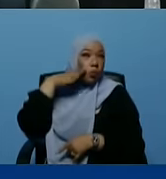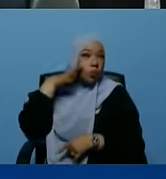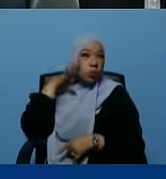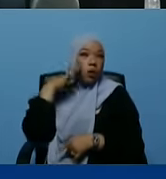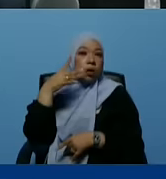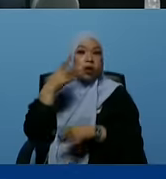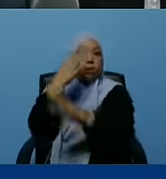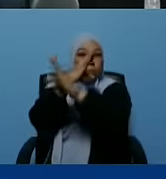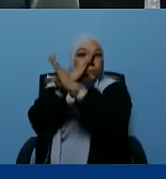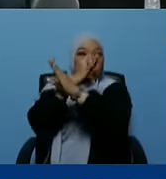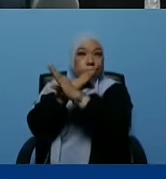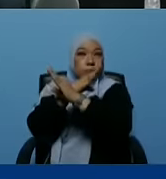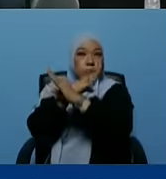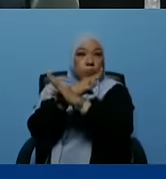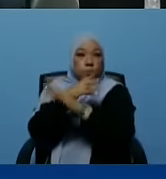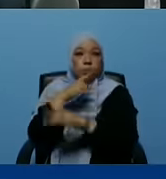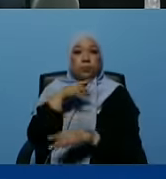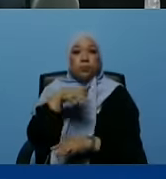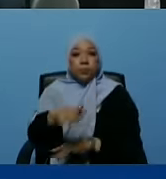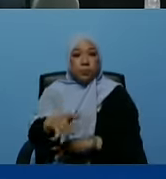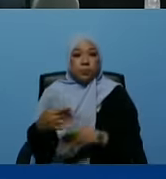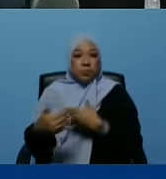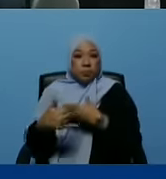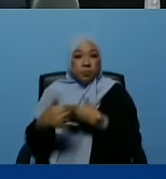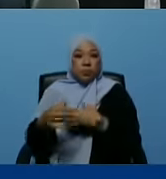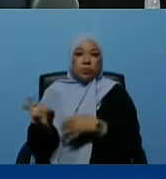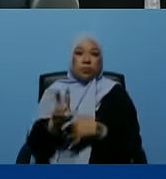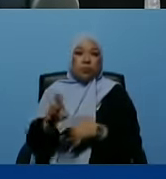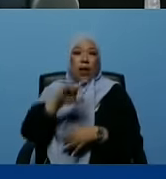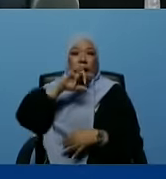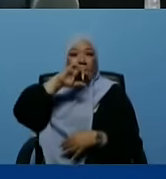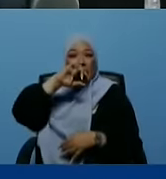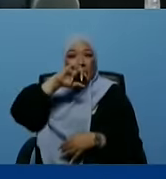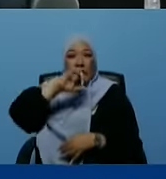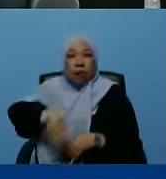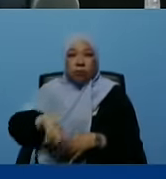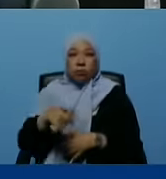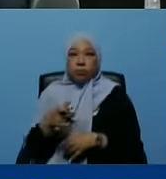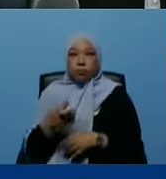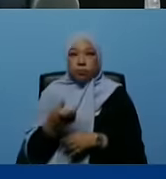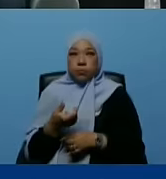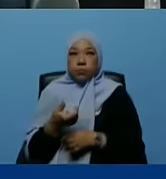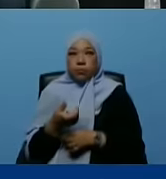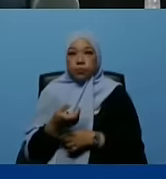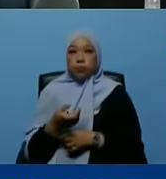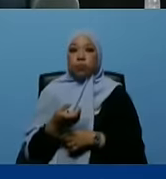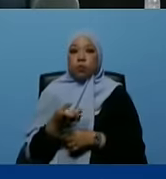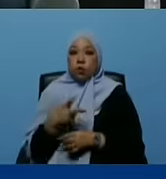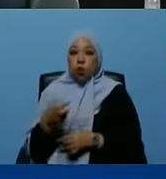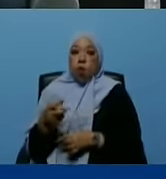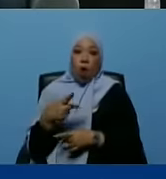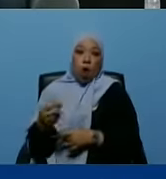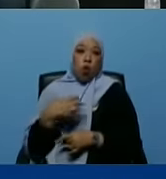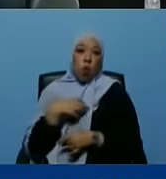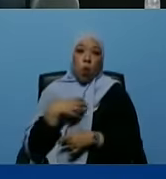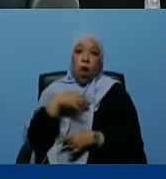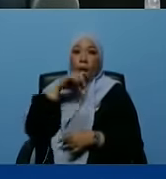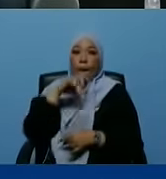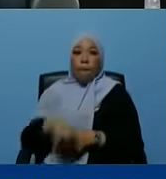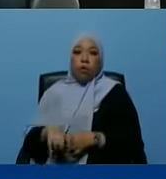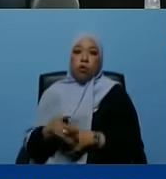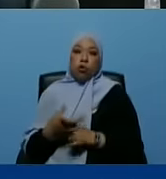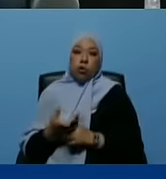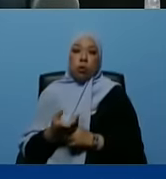Facebook, X, las redes sociales, infectar a Venezuela de odio. Por eso dile no al odio.